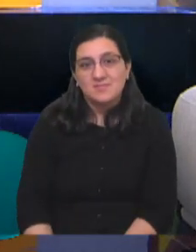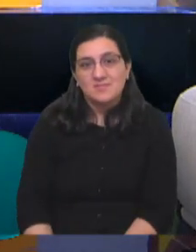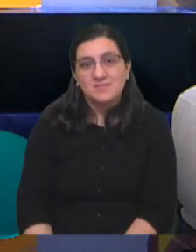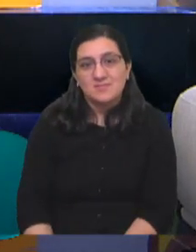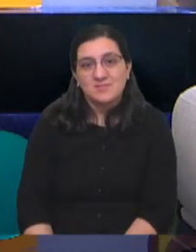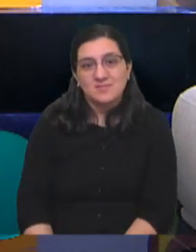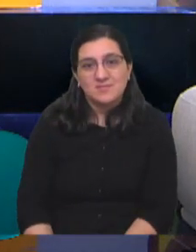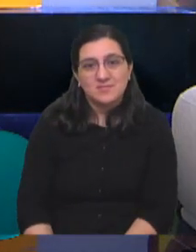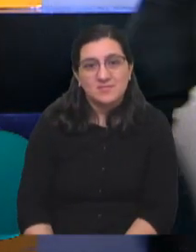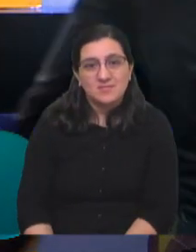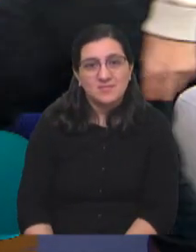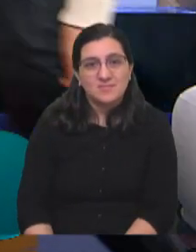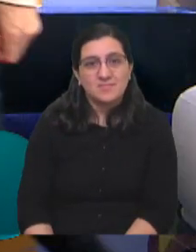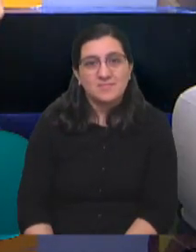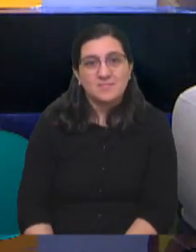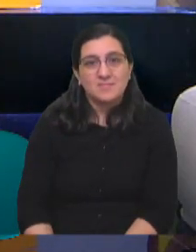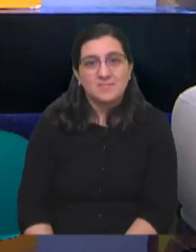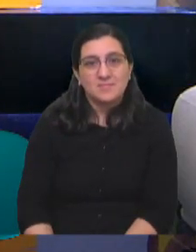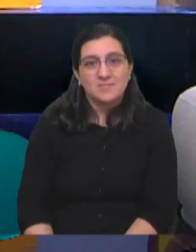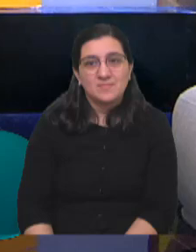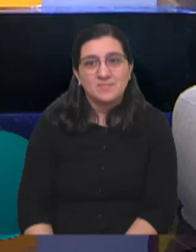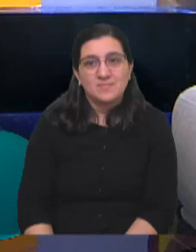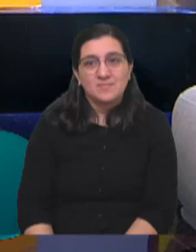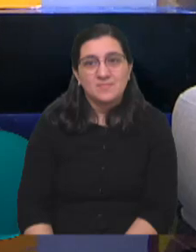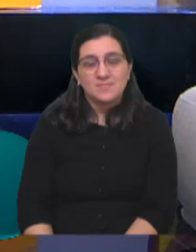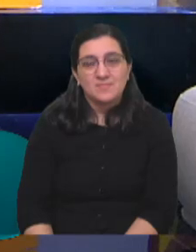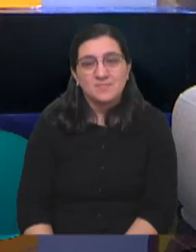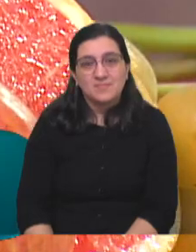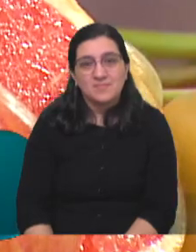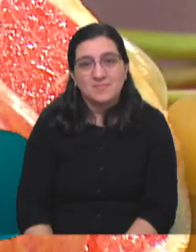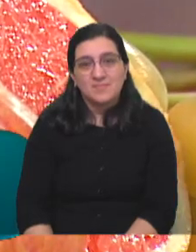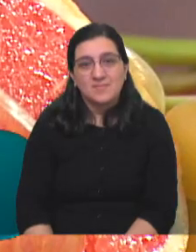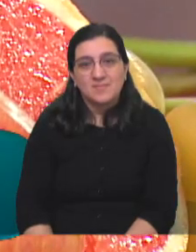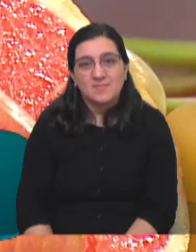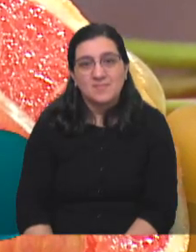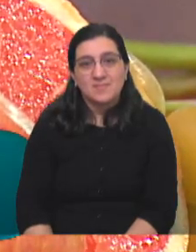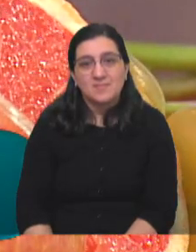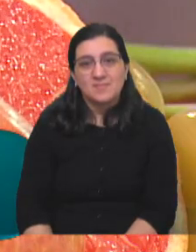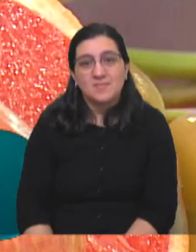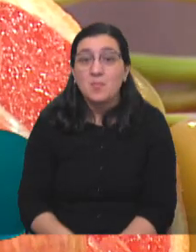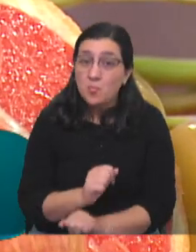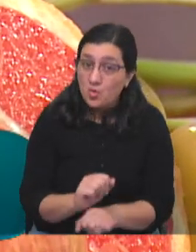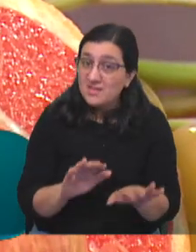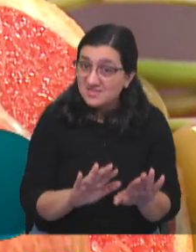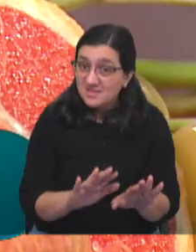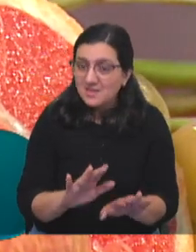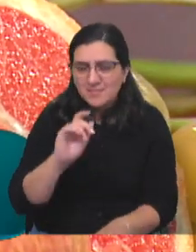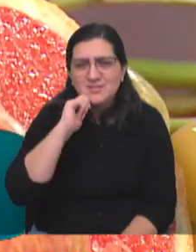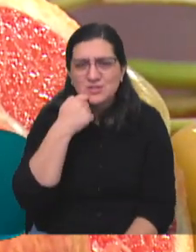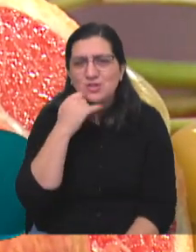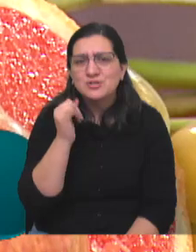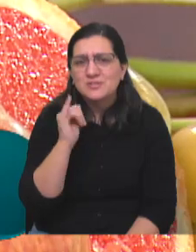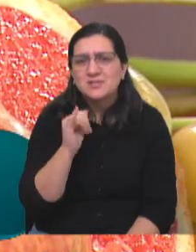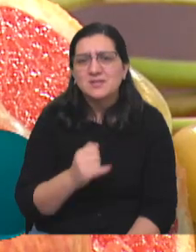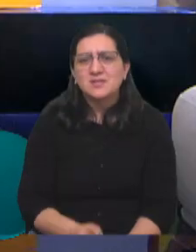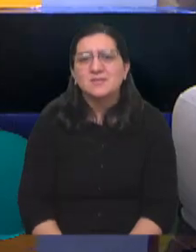No. Decilo. No. Te querías poner, decilo. Fito. Mira, a mí me gusta así, Silvia. ¿Me puedo? Sí, precioso, divino.